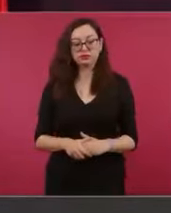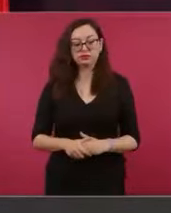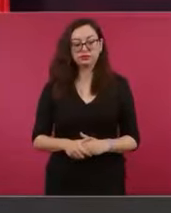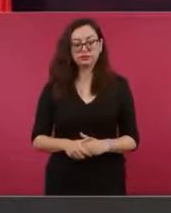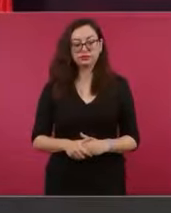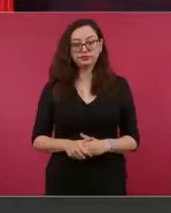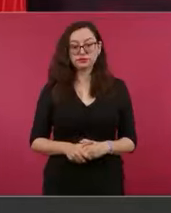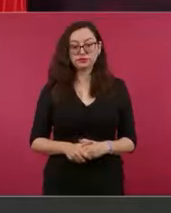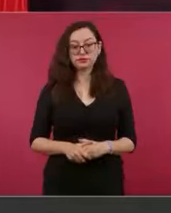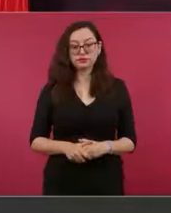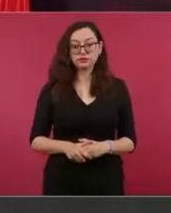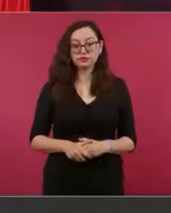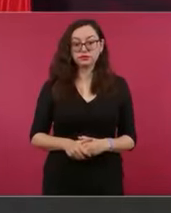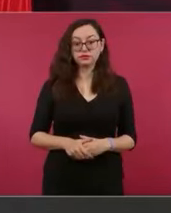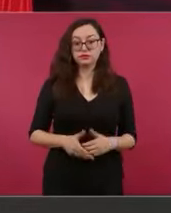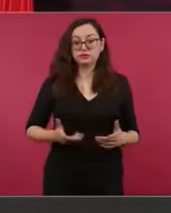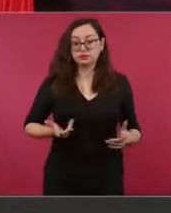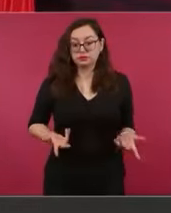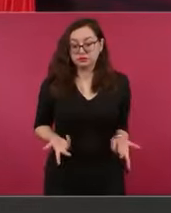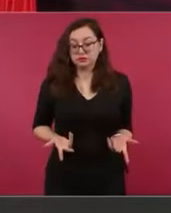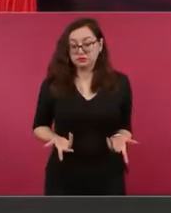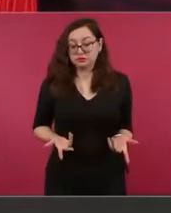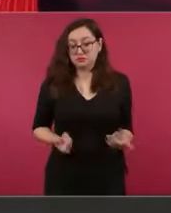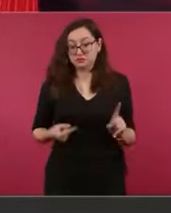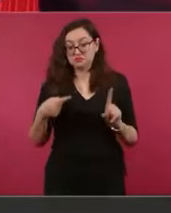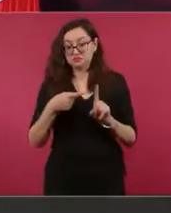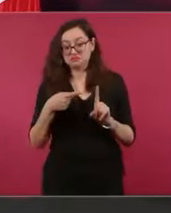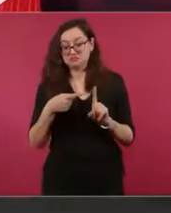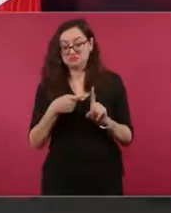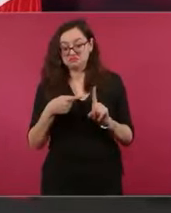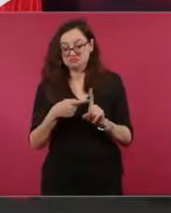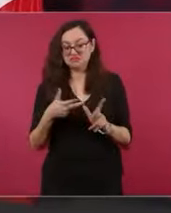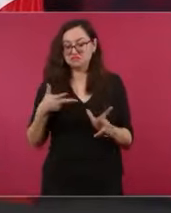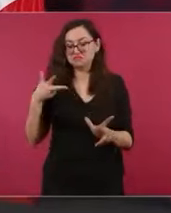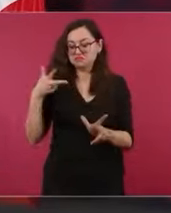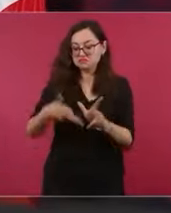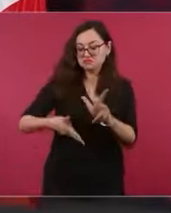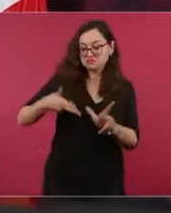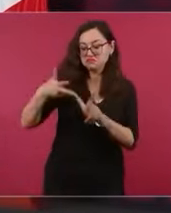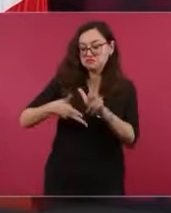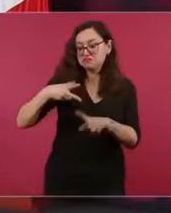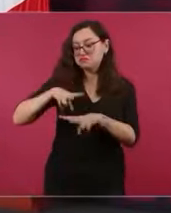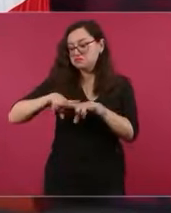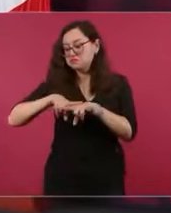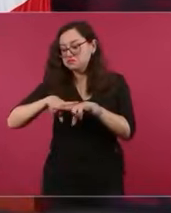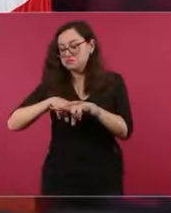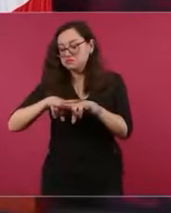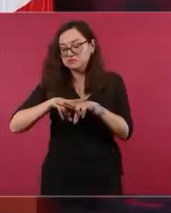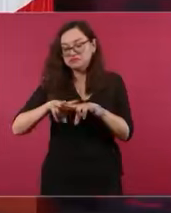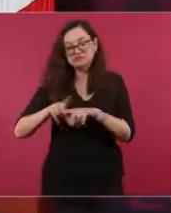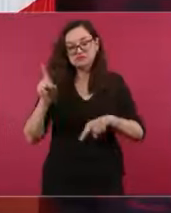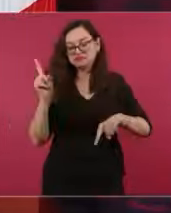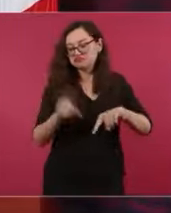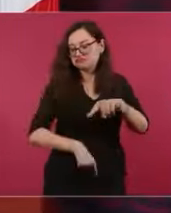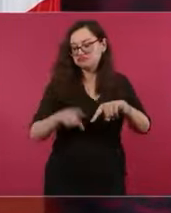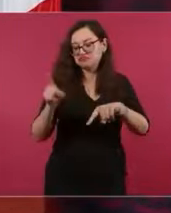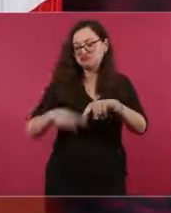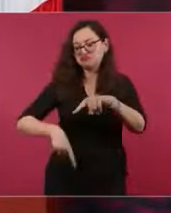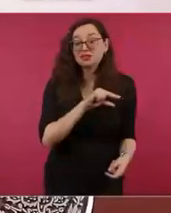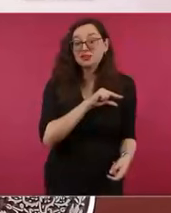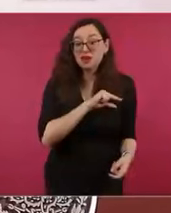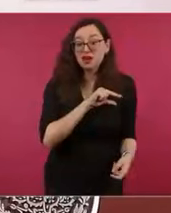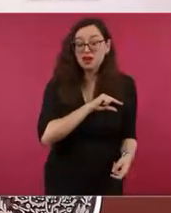que privatiza, entrega los ferrocarriles nacionales, 150 años de